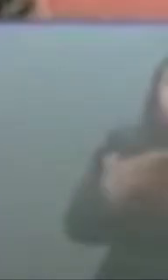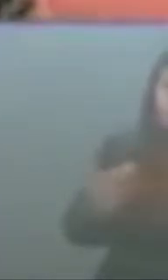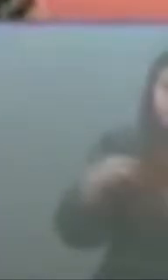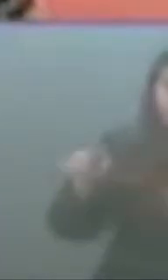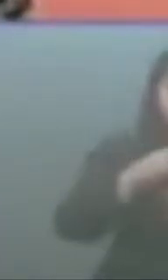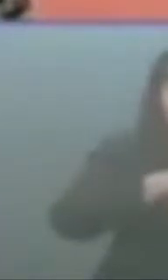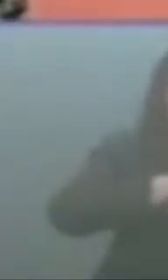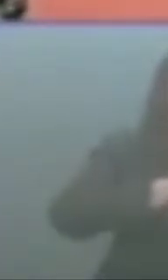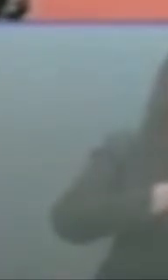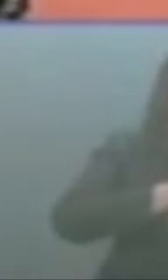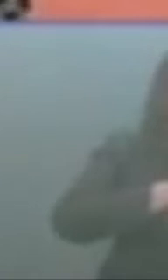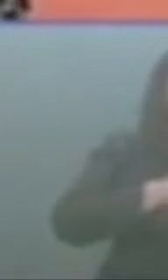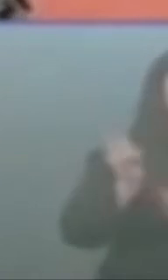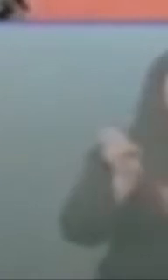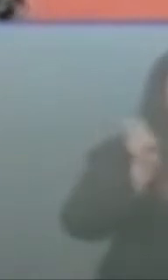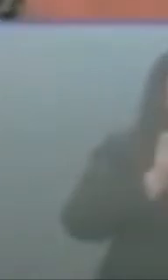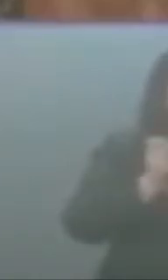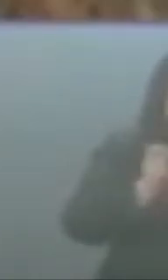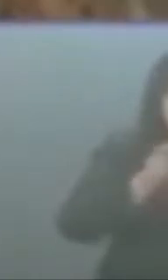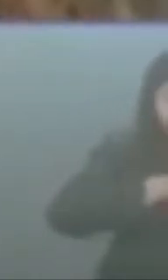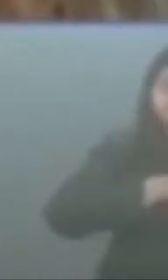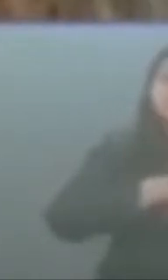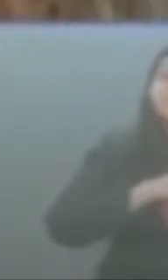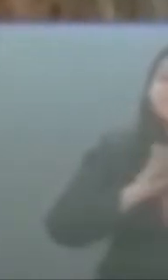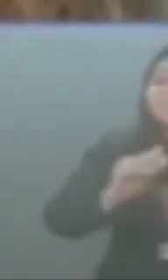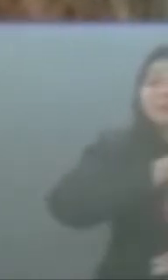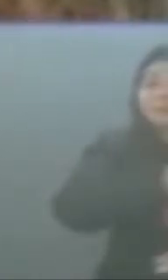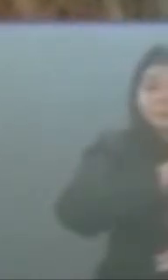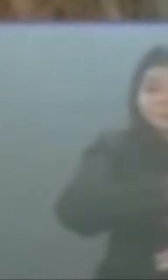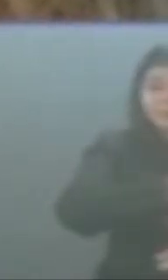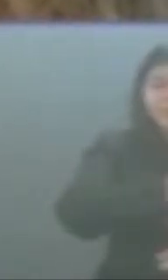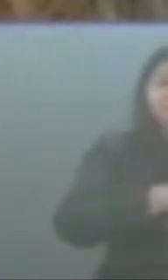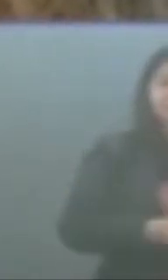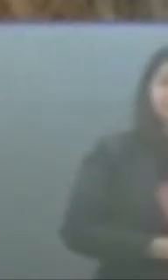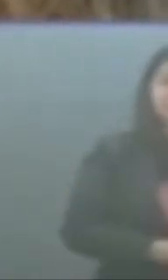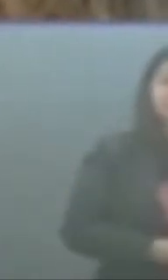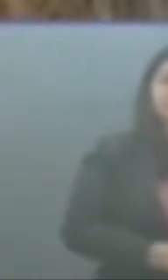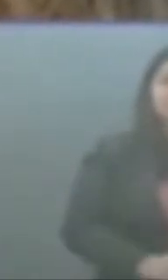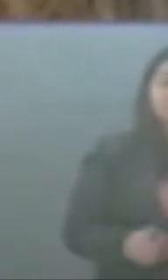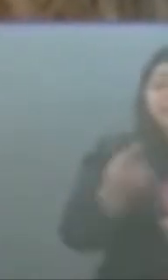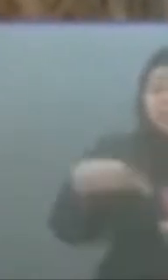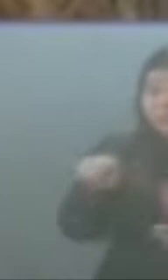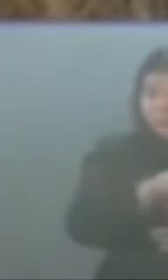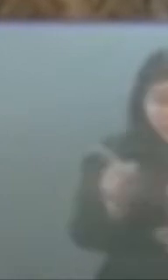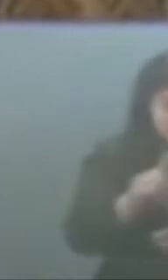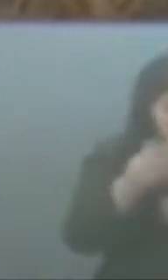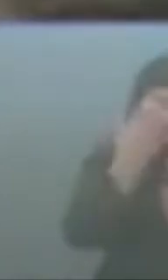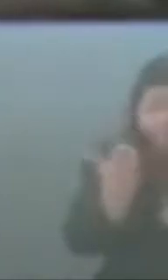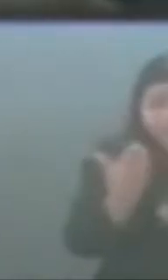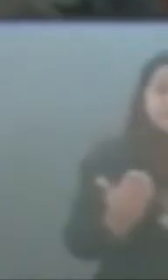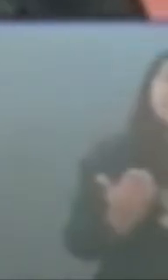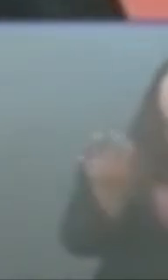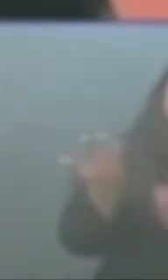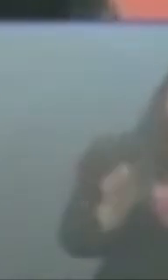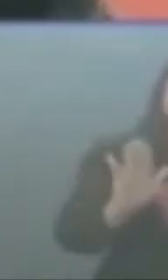Arena. Relatora será Sonia López de Gana. Y los vocales serán Edgar Escolán de Arena, Damián Alegría del